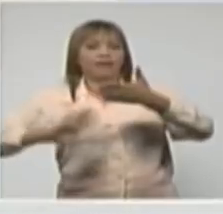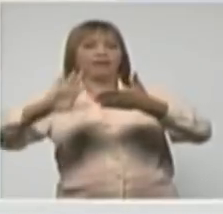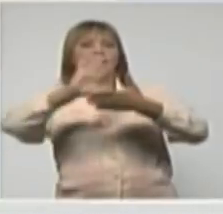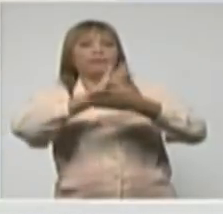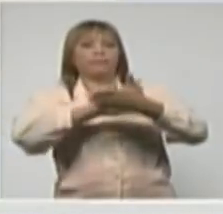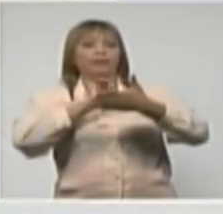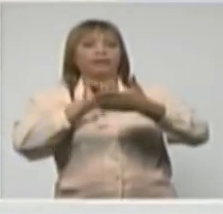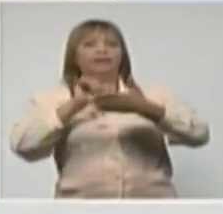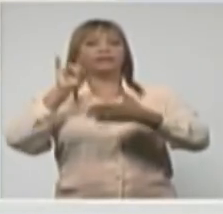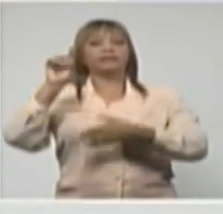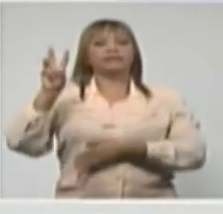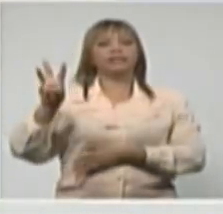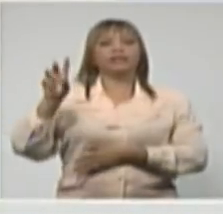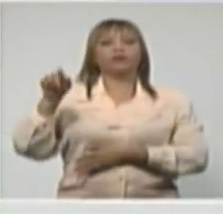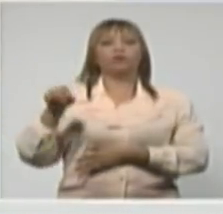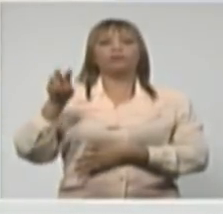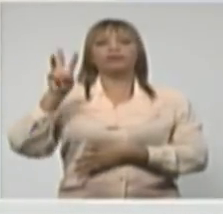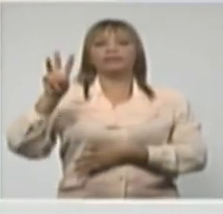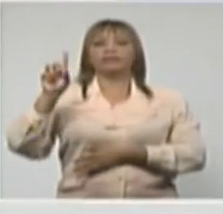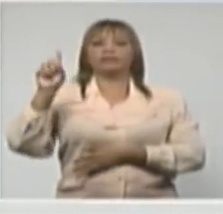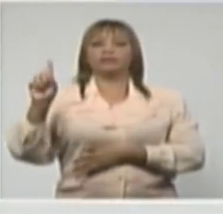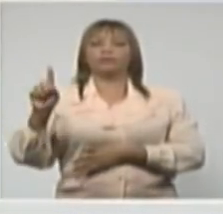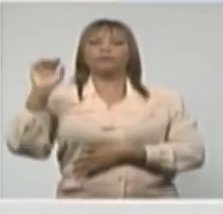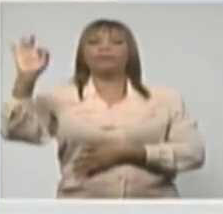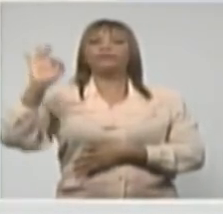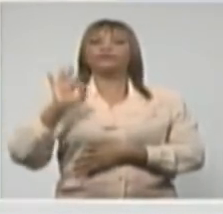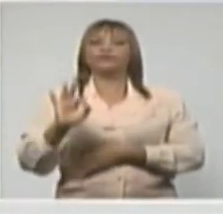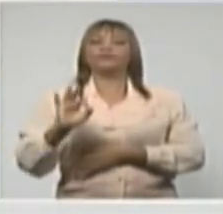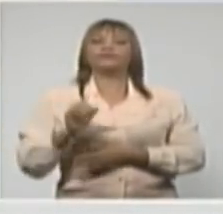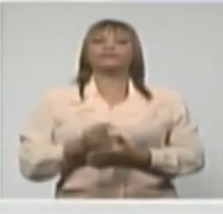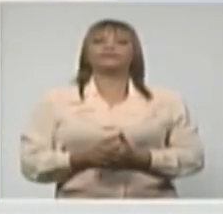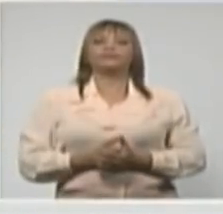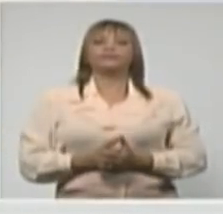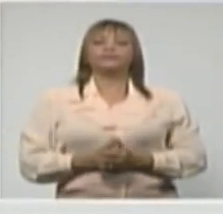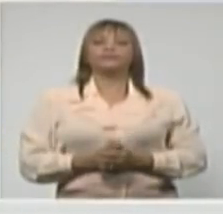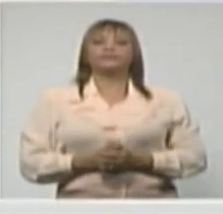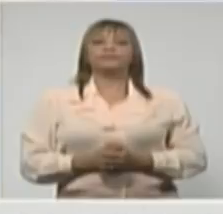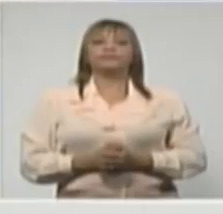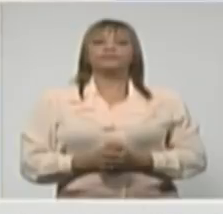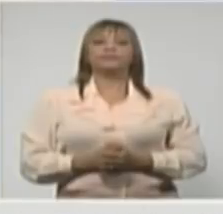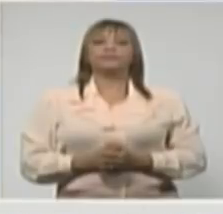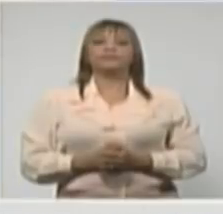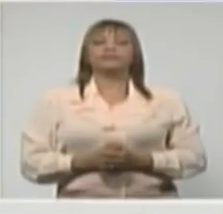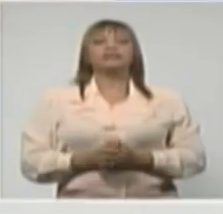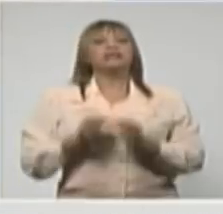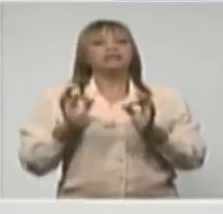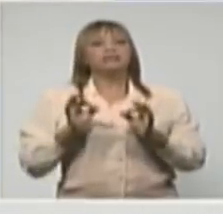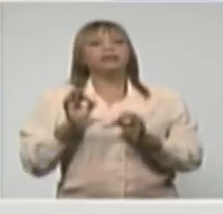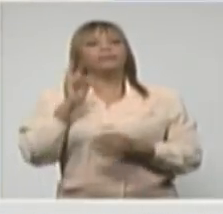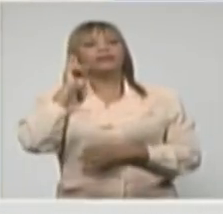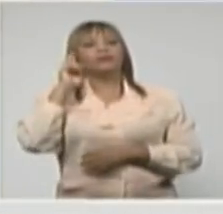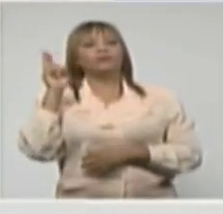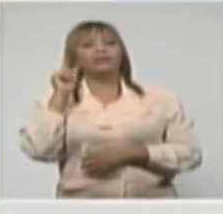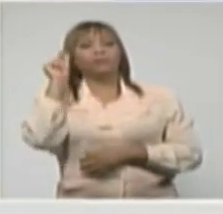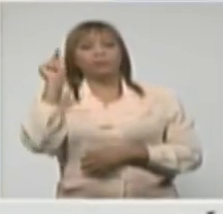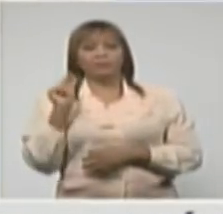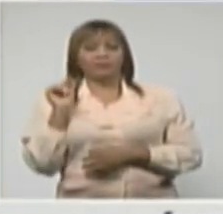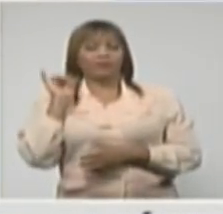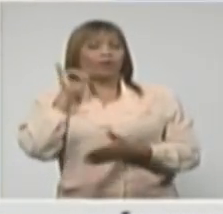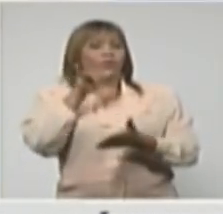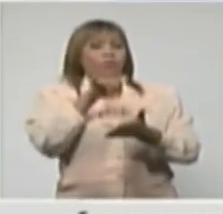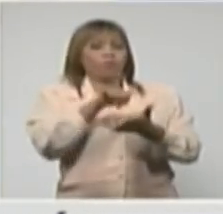de 3,31%. Siempre recordamos los 2 pacientes que fueron